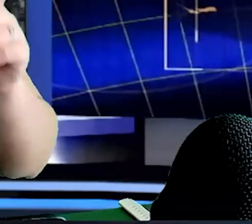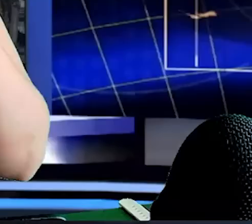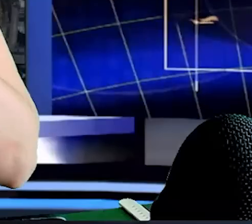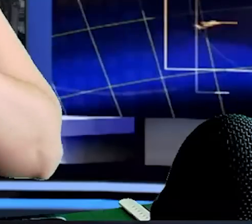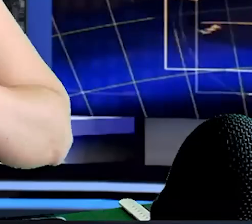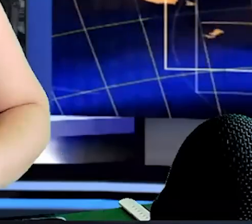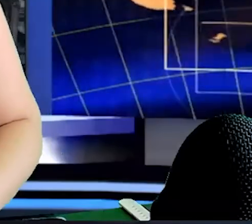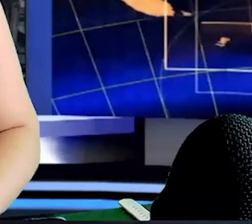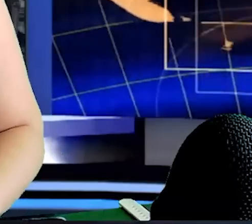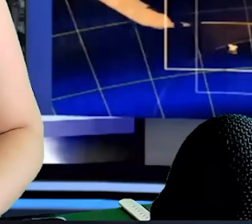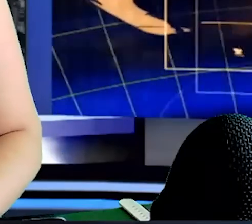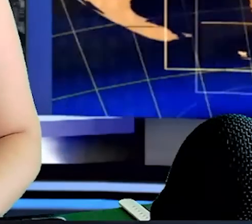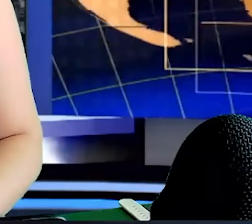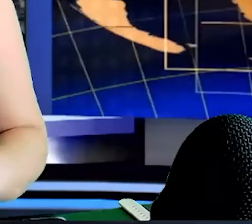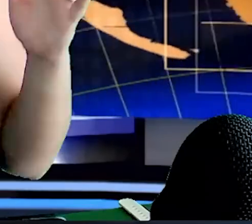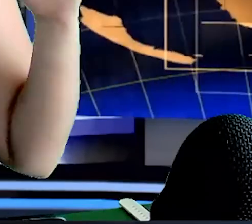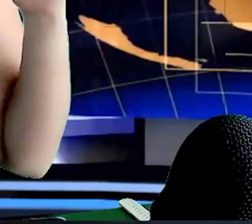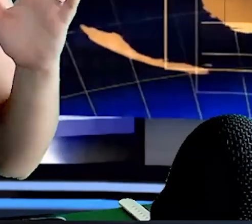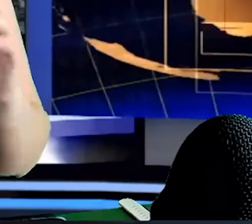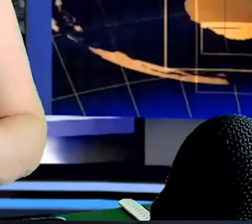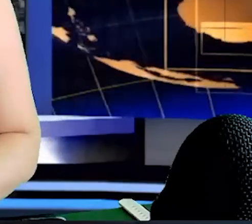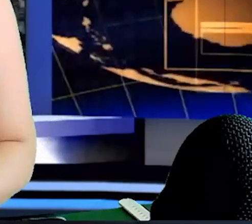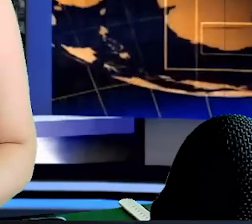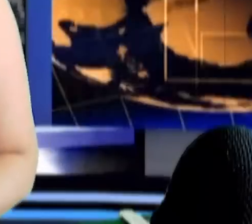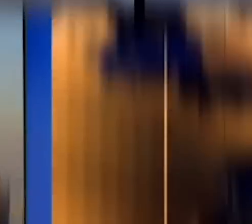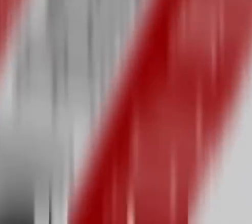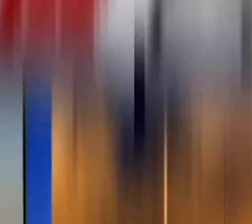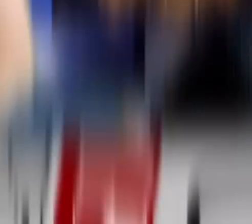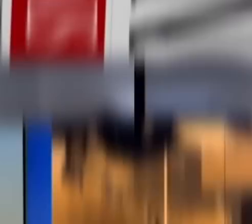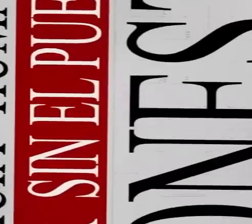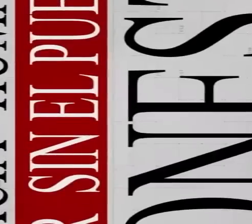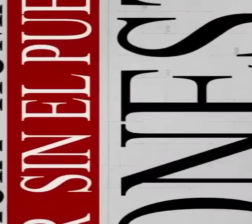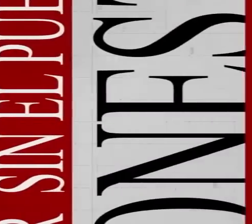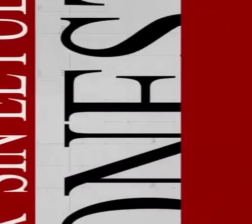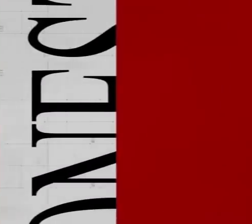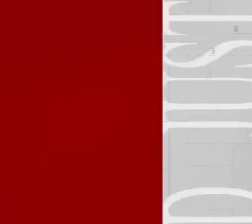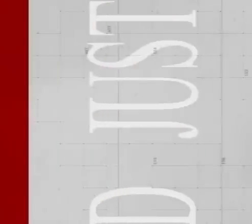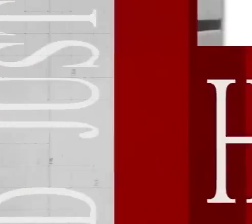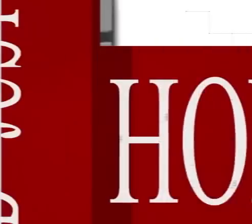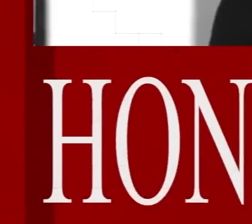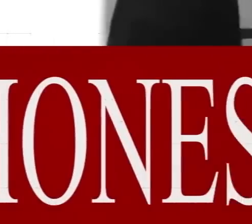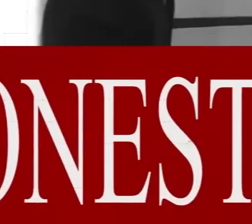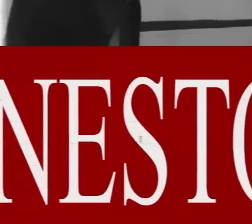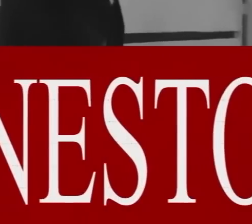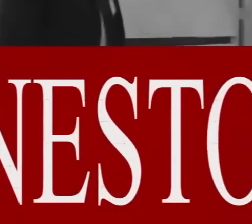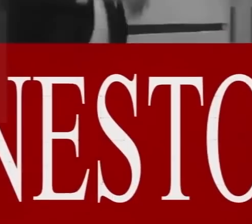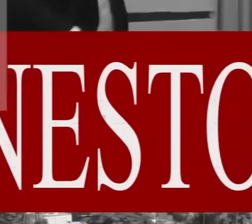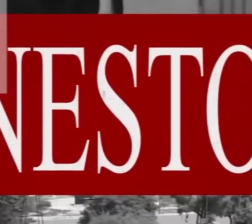sociales, compartan este video para que llegue a muchas más personas.